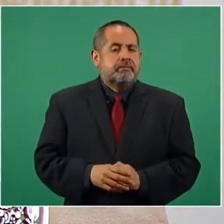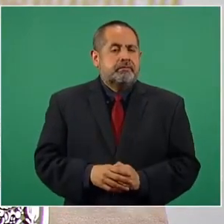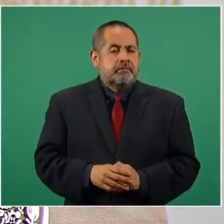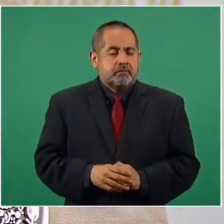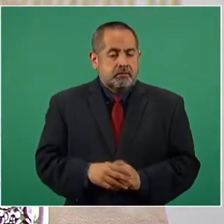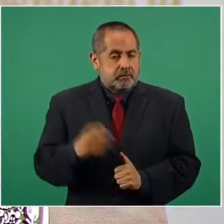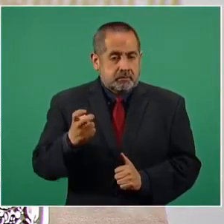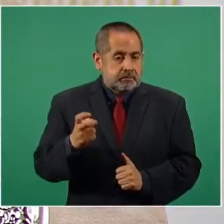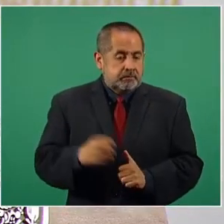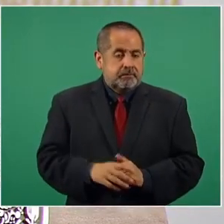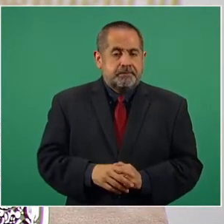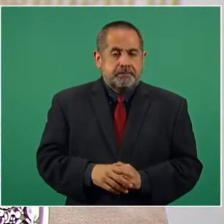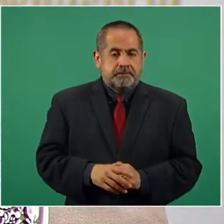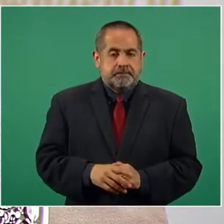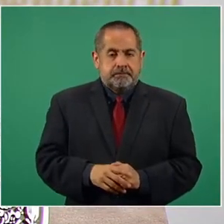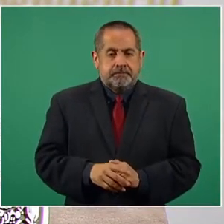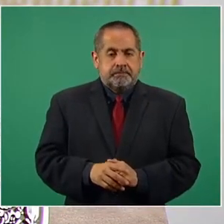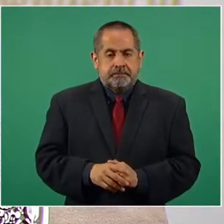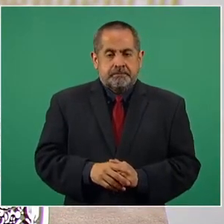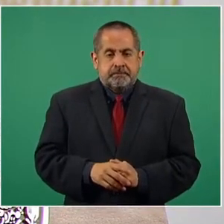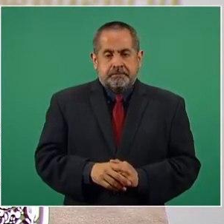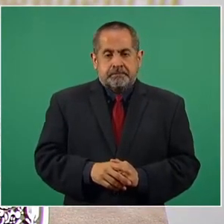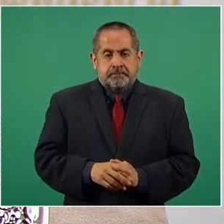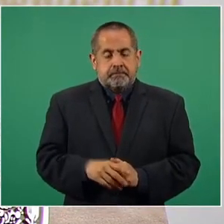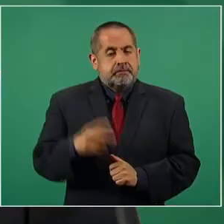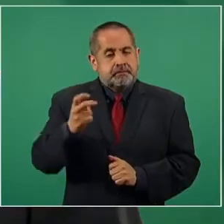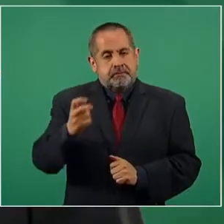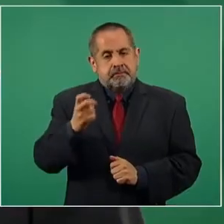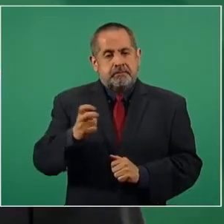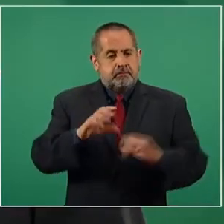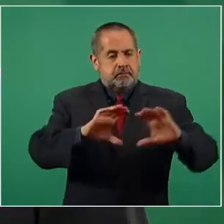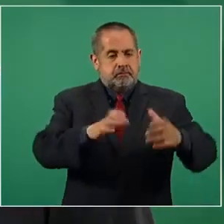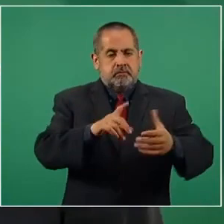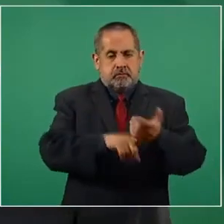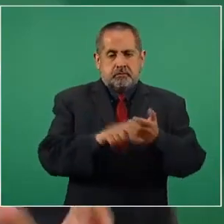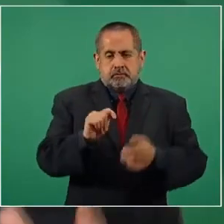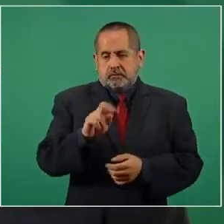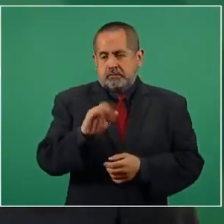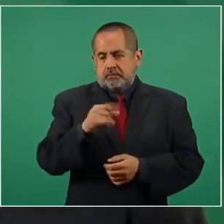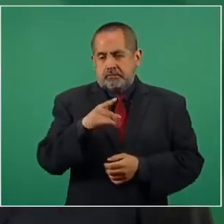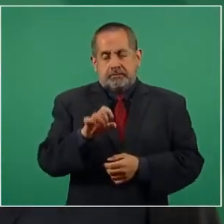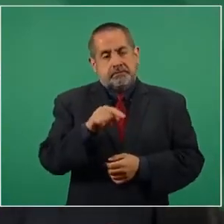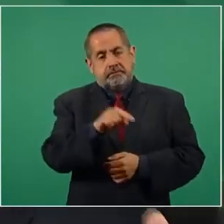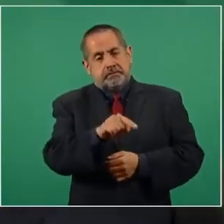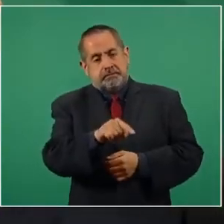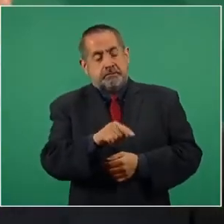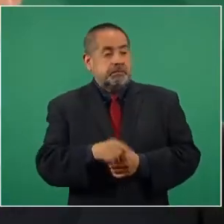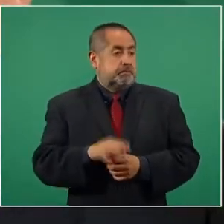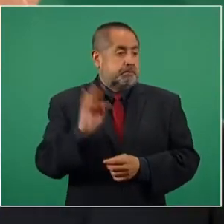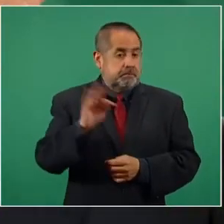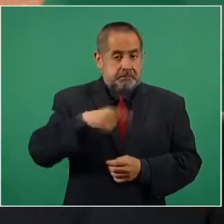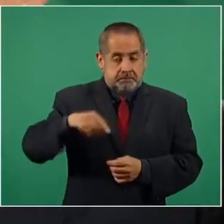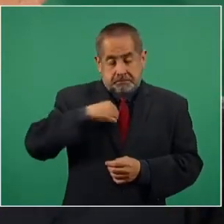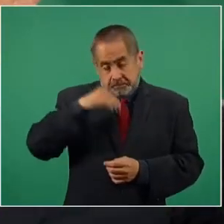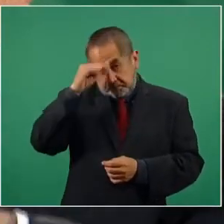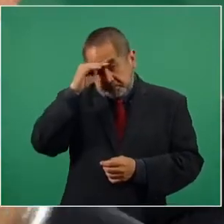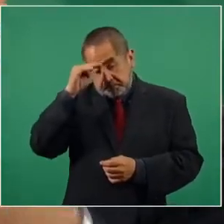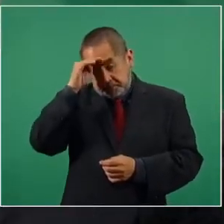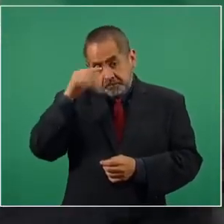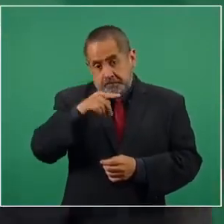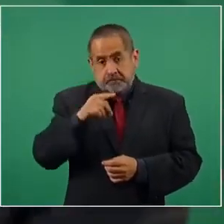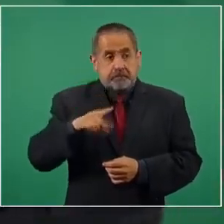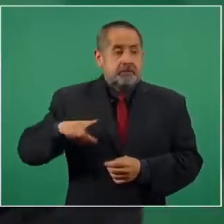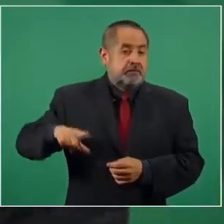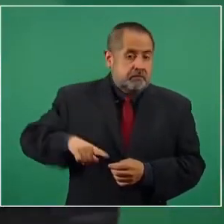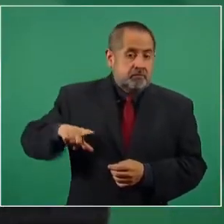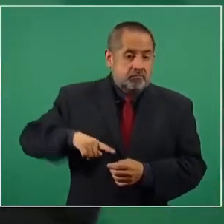Entonces, eso es lo de las comunidades triquis. Si estamos pensando de que el